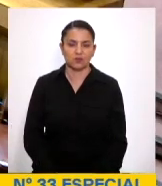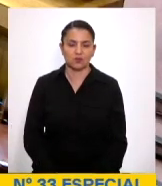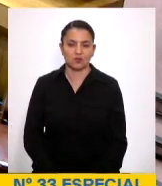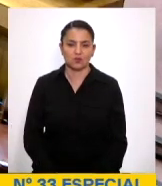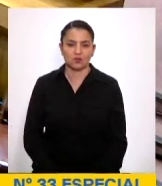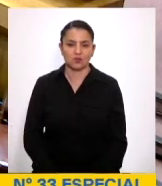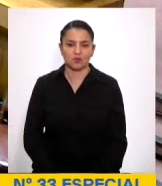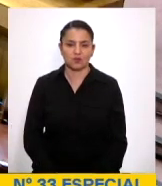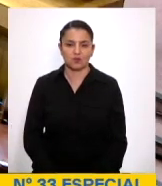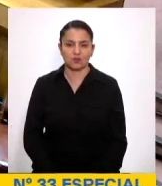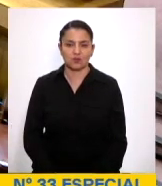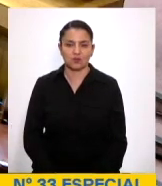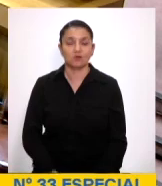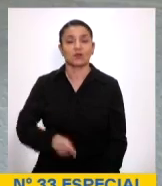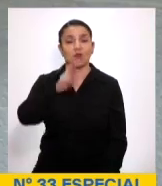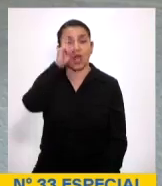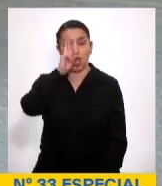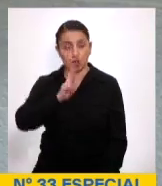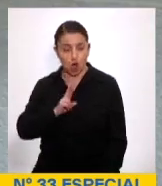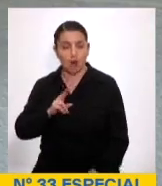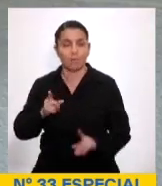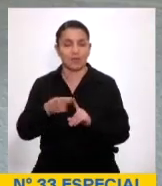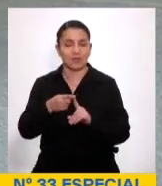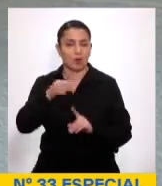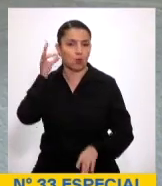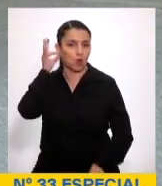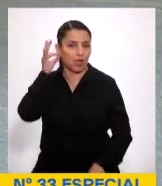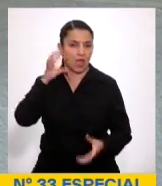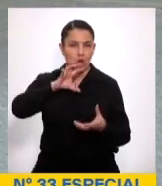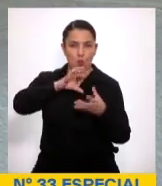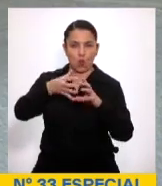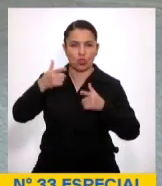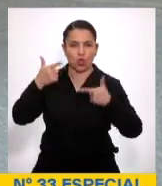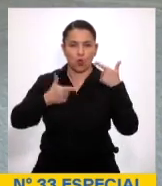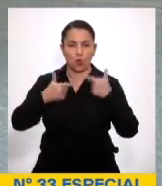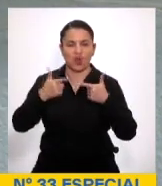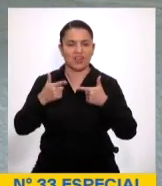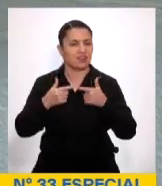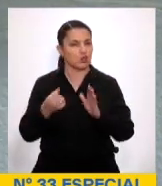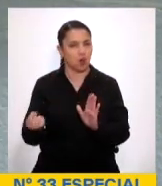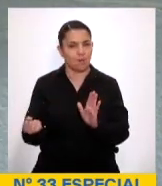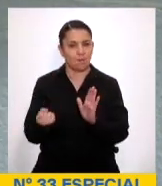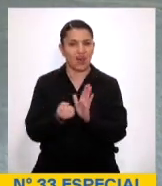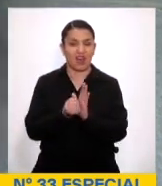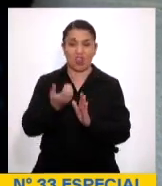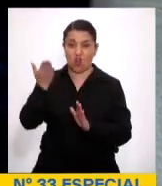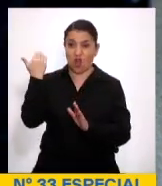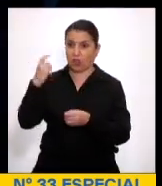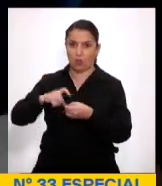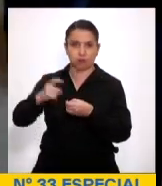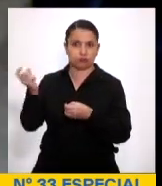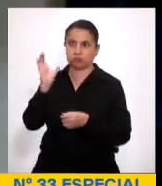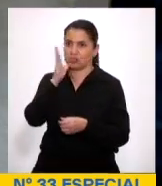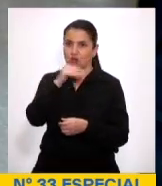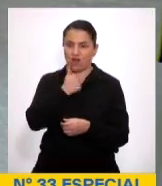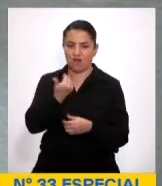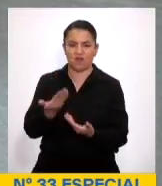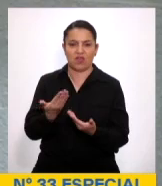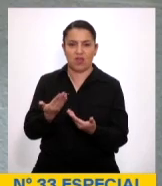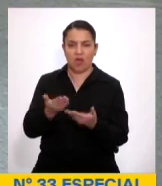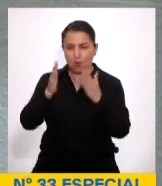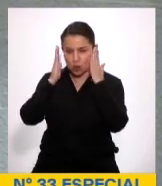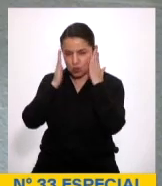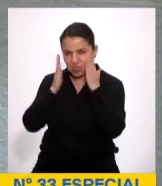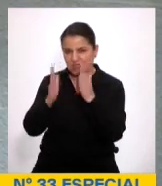senado el rol y la presencia de la mujer en el mundo político hao marcado sin duda por su ausencia y por un trato derechamente